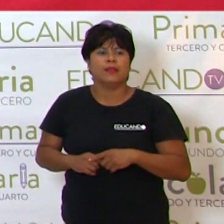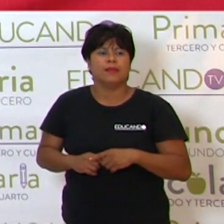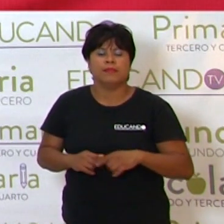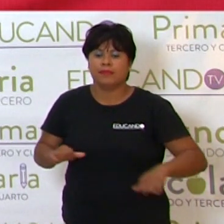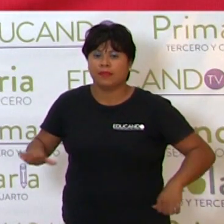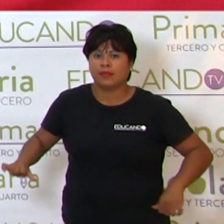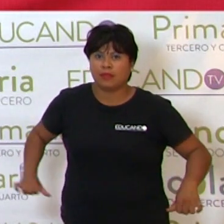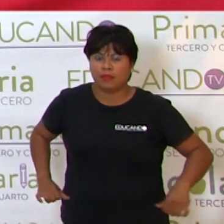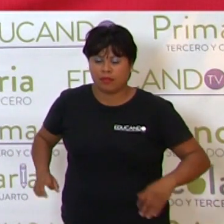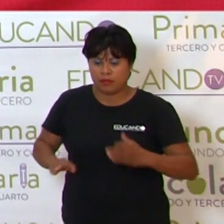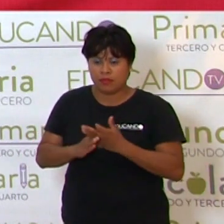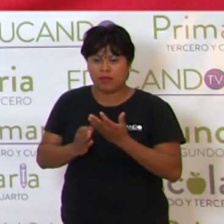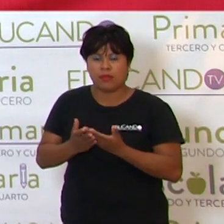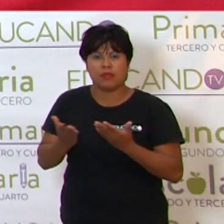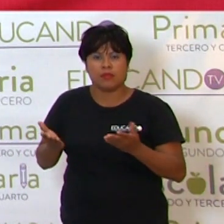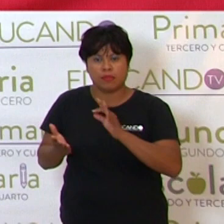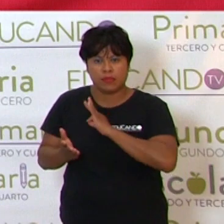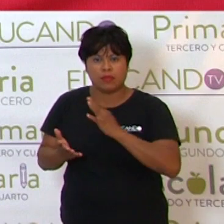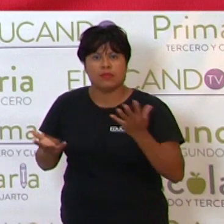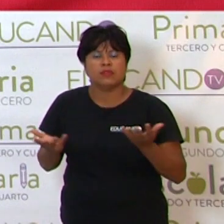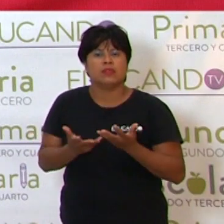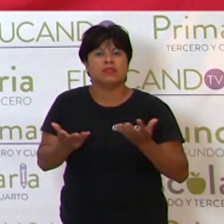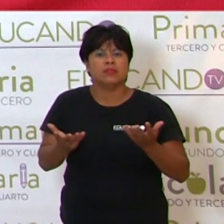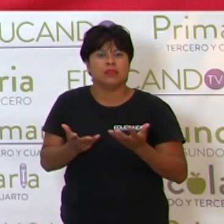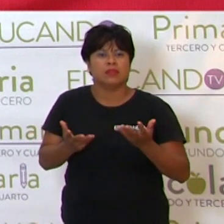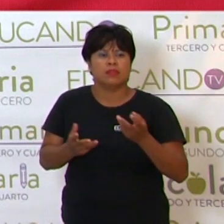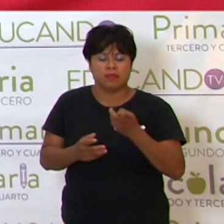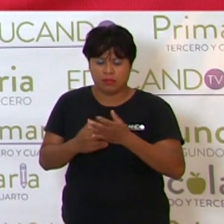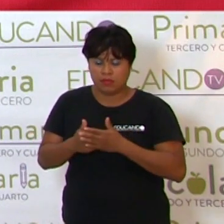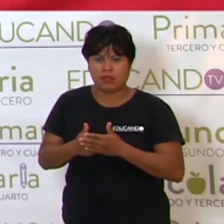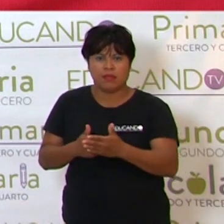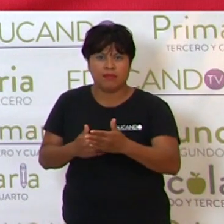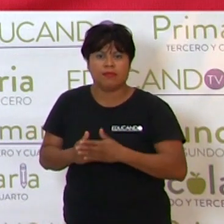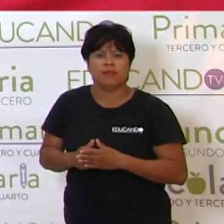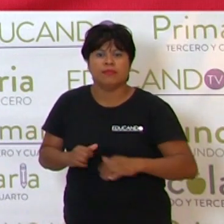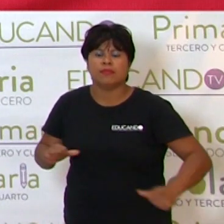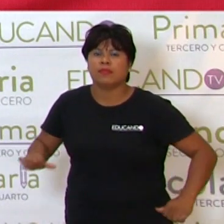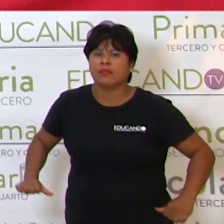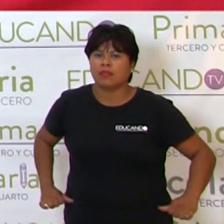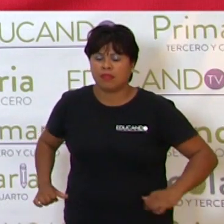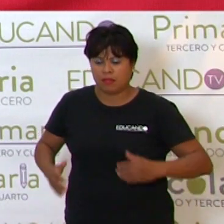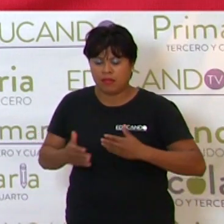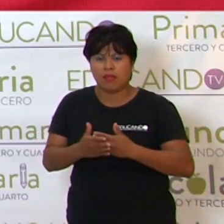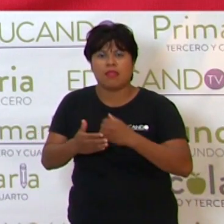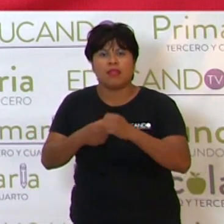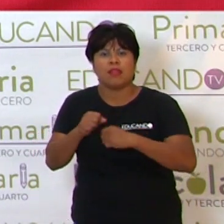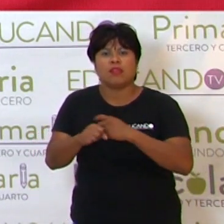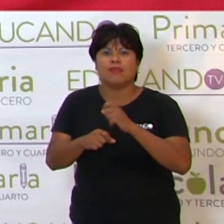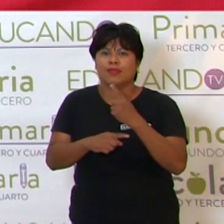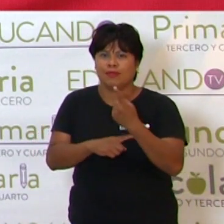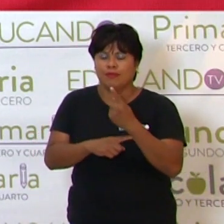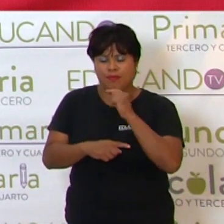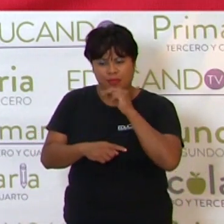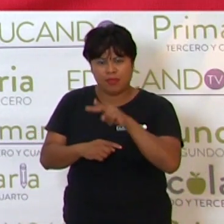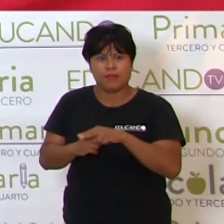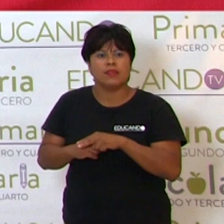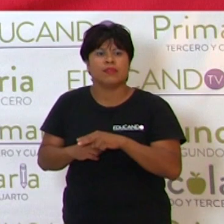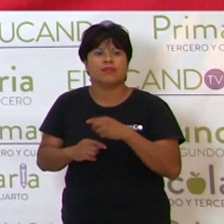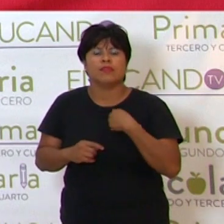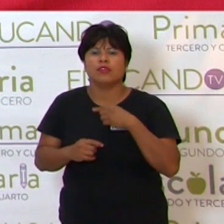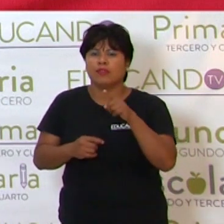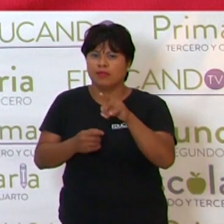al teatro que actualmente se realiza en esta época, al teatro del siglo XXI. Y también